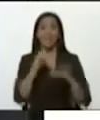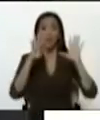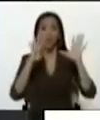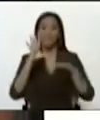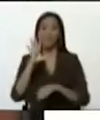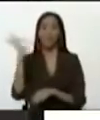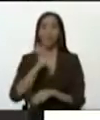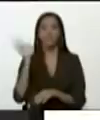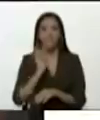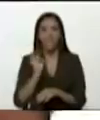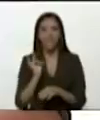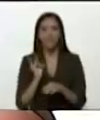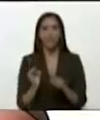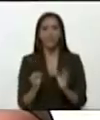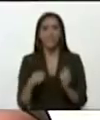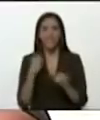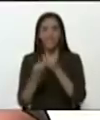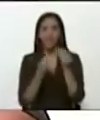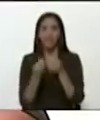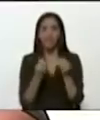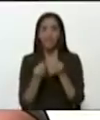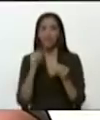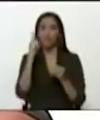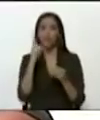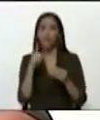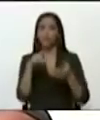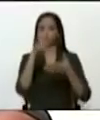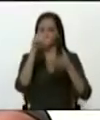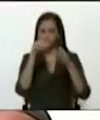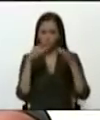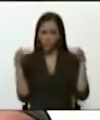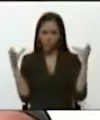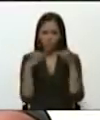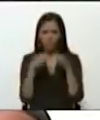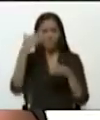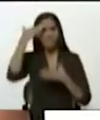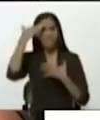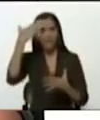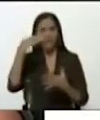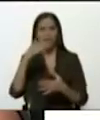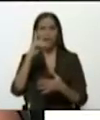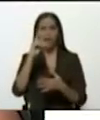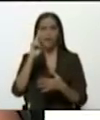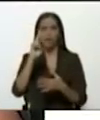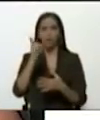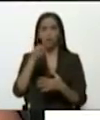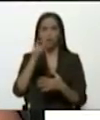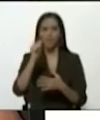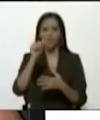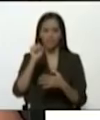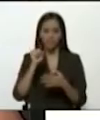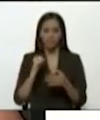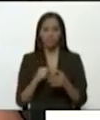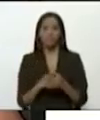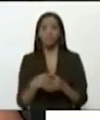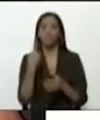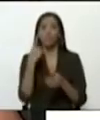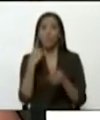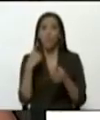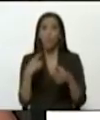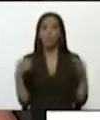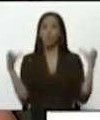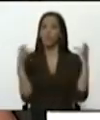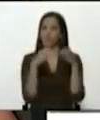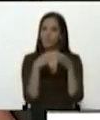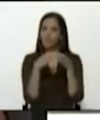por eso estaba el ala, un ala. Saludo al compañero Douglas Rico. Un ala. Del 6CPC.